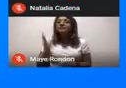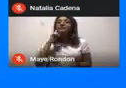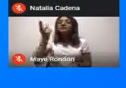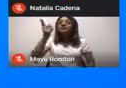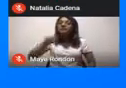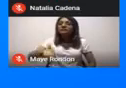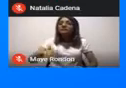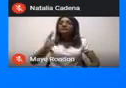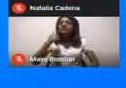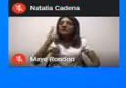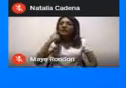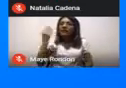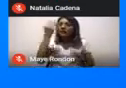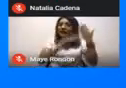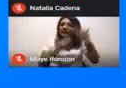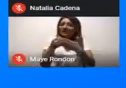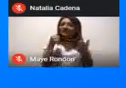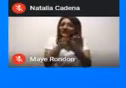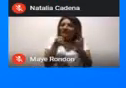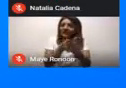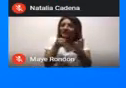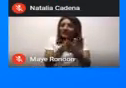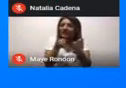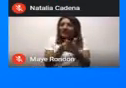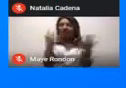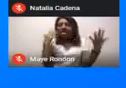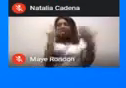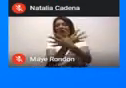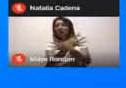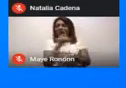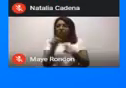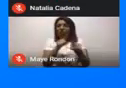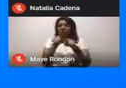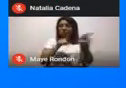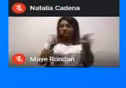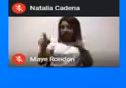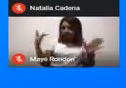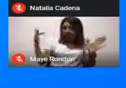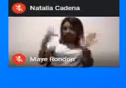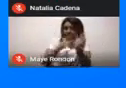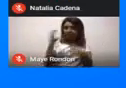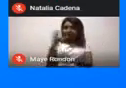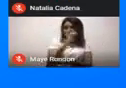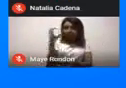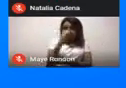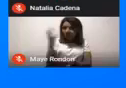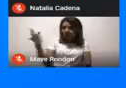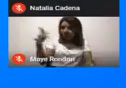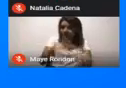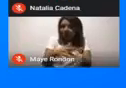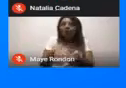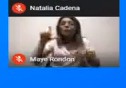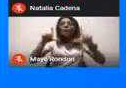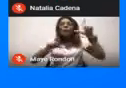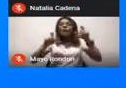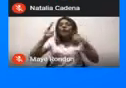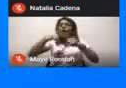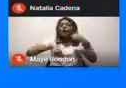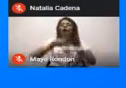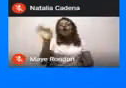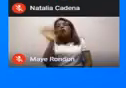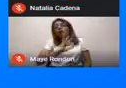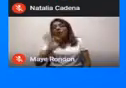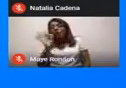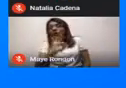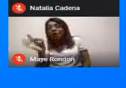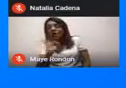ejercicio de tratar de no confundir todos aquellos que vinieron a Colombia por turismo, o aquellos como por